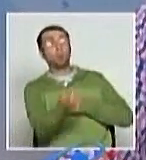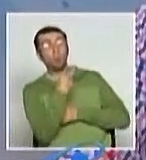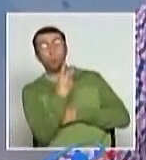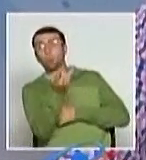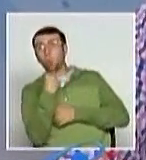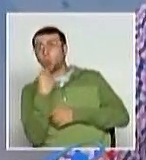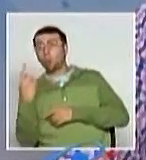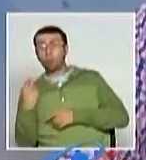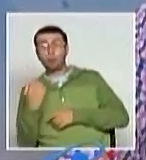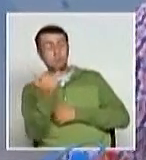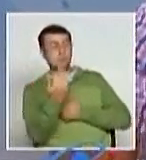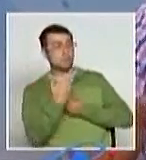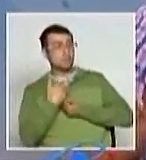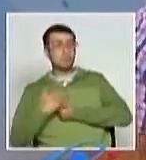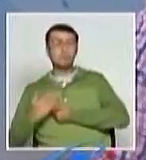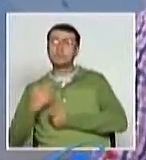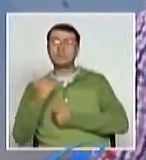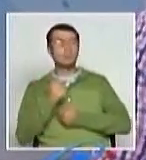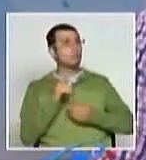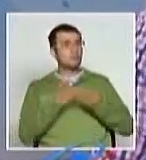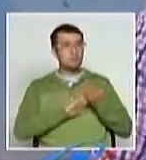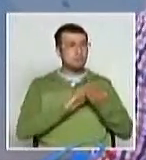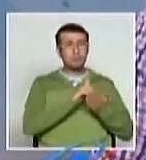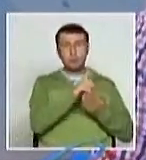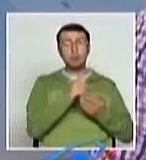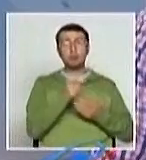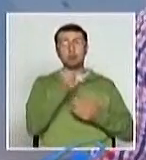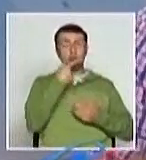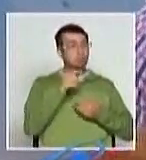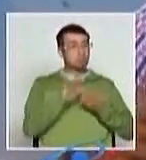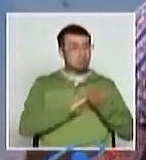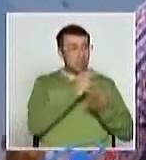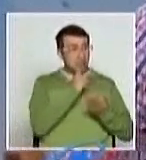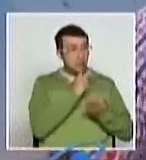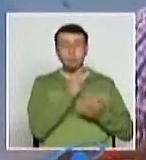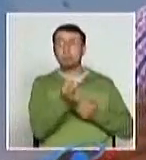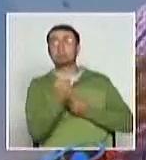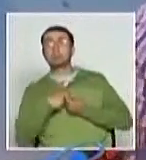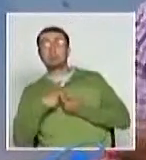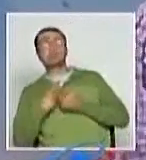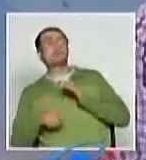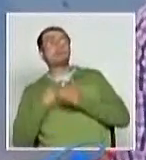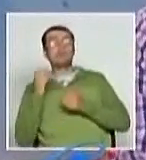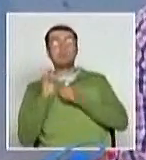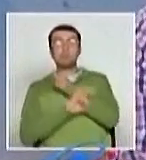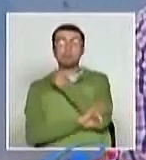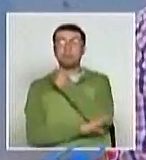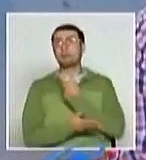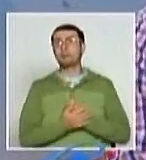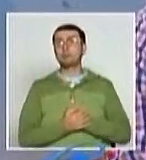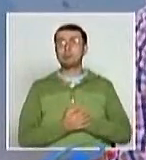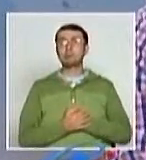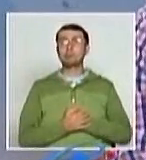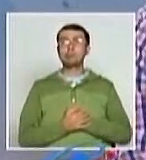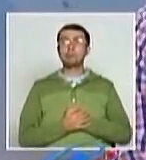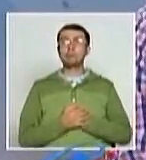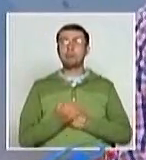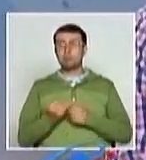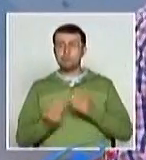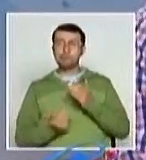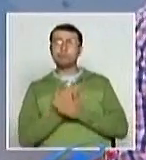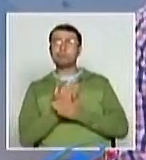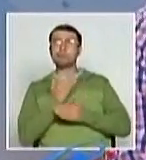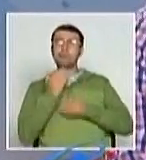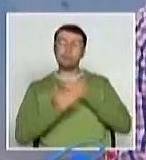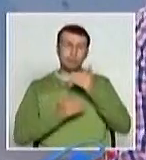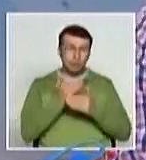pacientes porque no se les alivian en el tratamiento entonces empieza uno en todo ese proceso de de de de